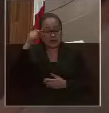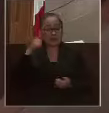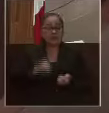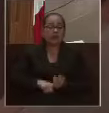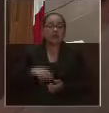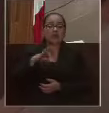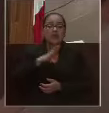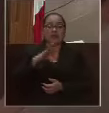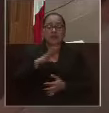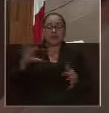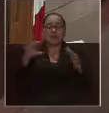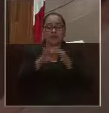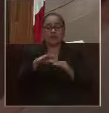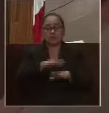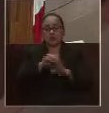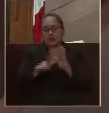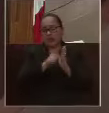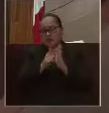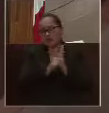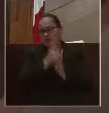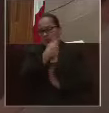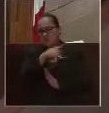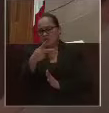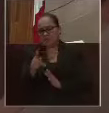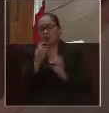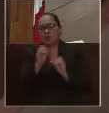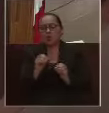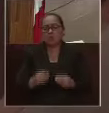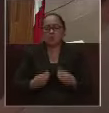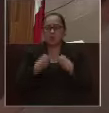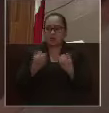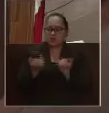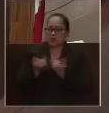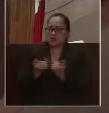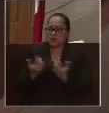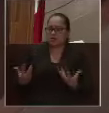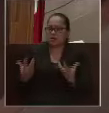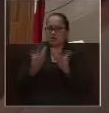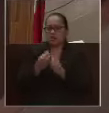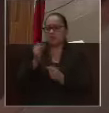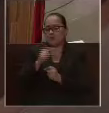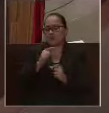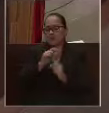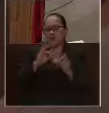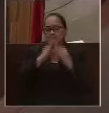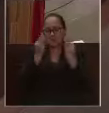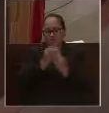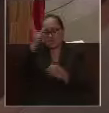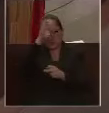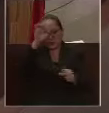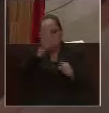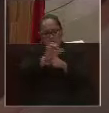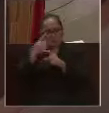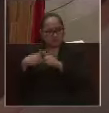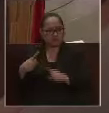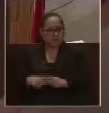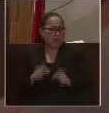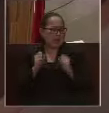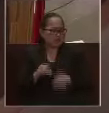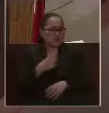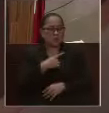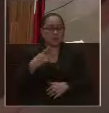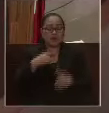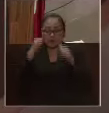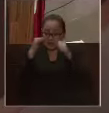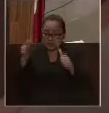bajo sistemas normativos o simple y sencillamente que vivan bajo específicas formas pluriculturales, ¿no? Que me parece que debe